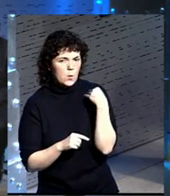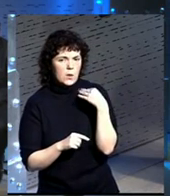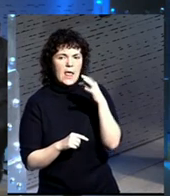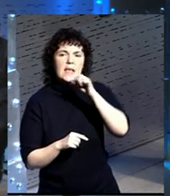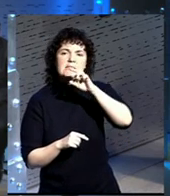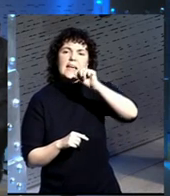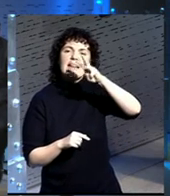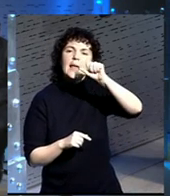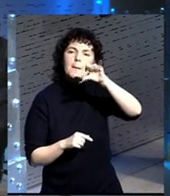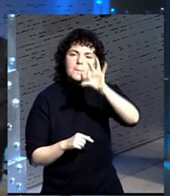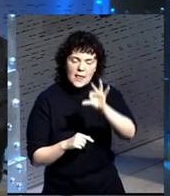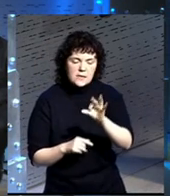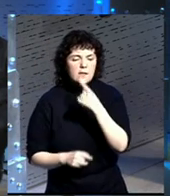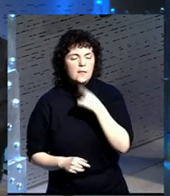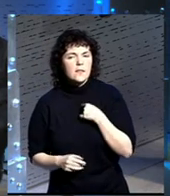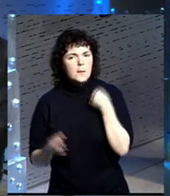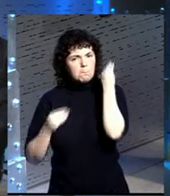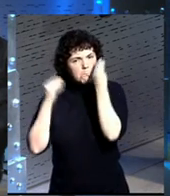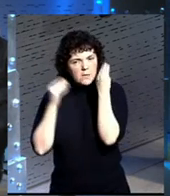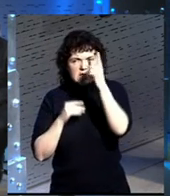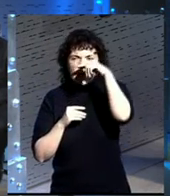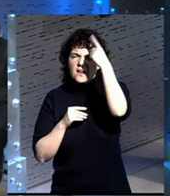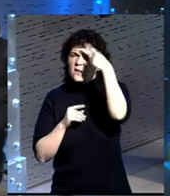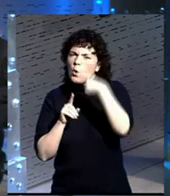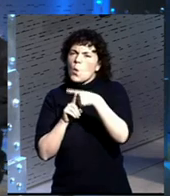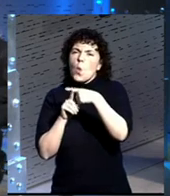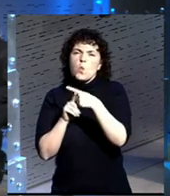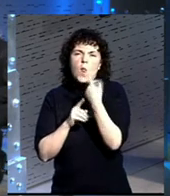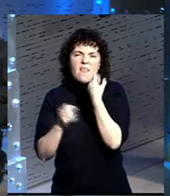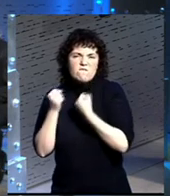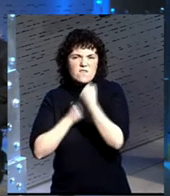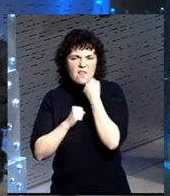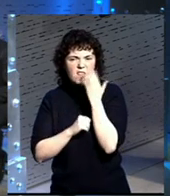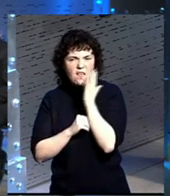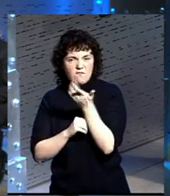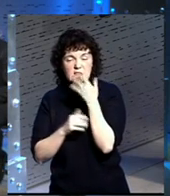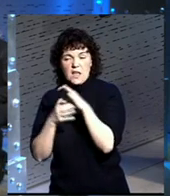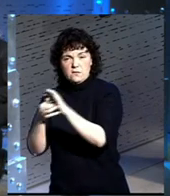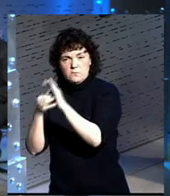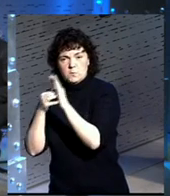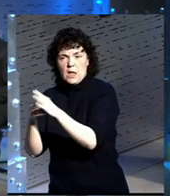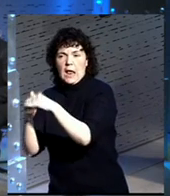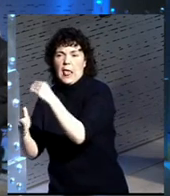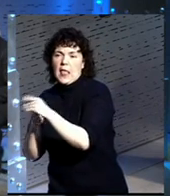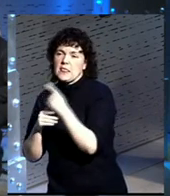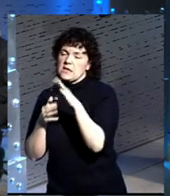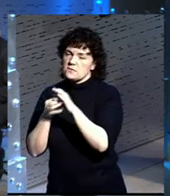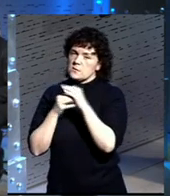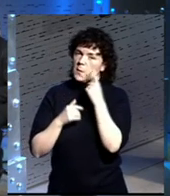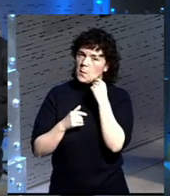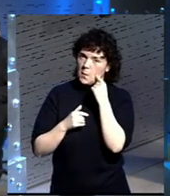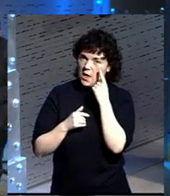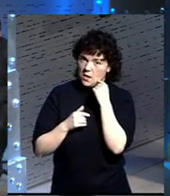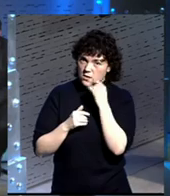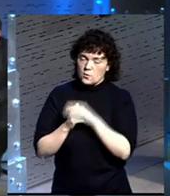Dice, ¿cómo creen que el mayor nivel de cultura financiera va a afectar a la relación entre los clientes y su banco? De esto también hablaba antes Emilio